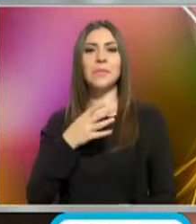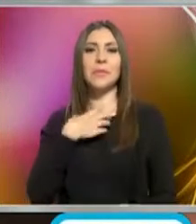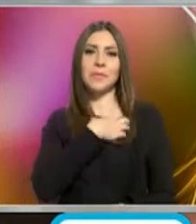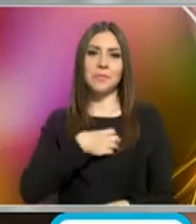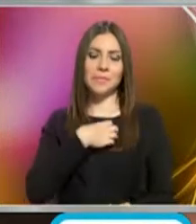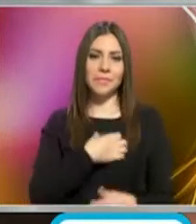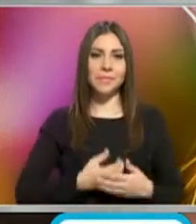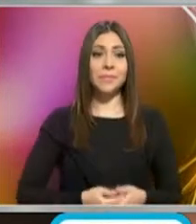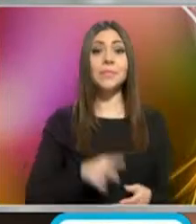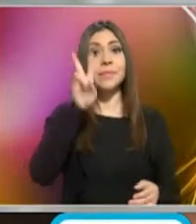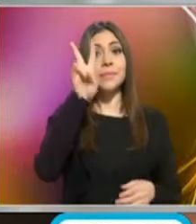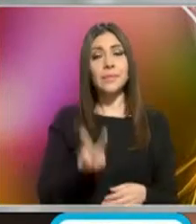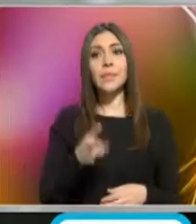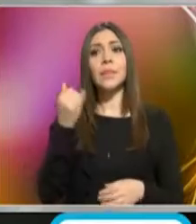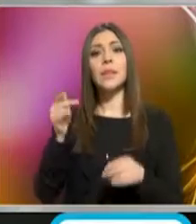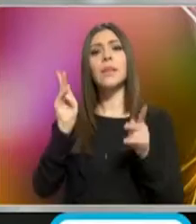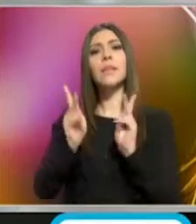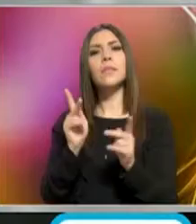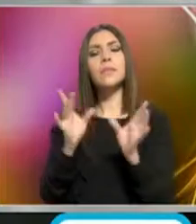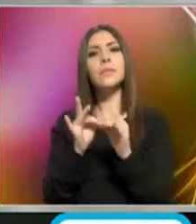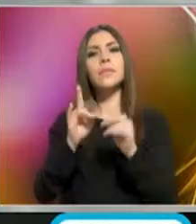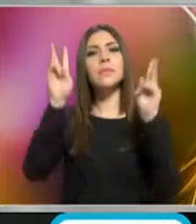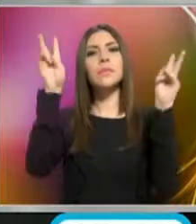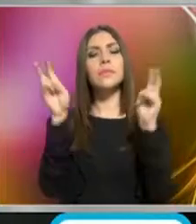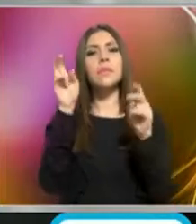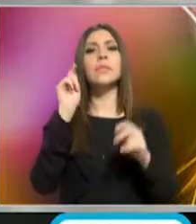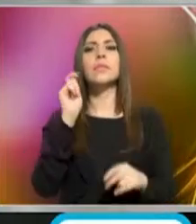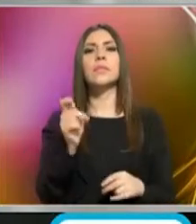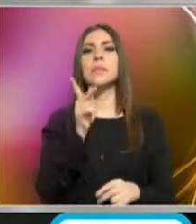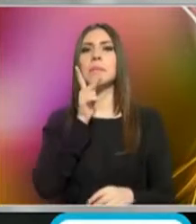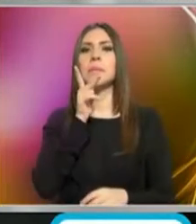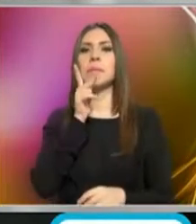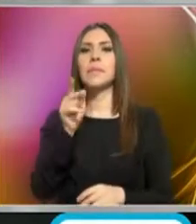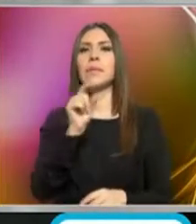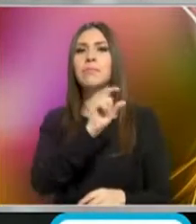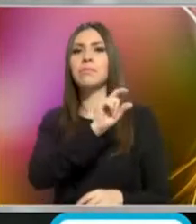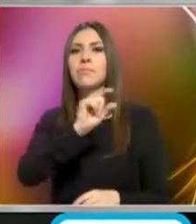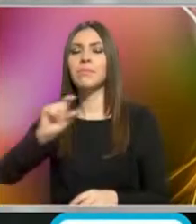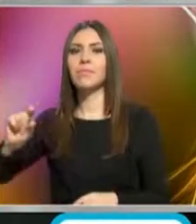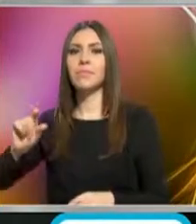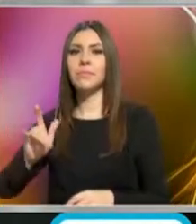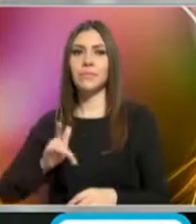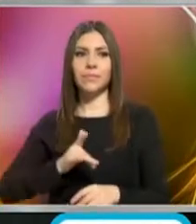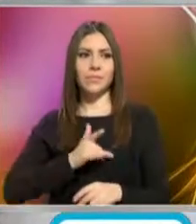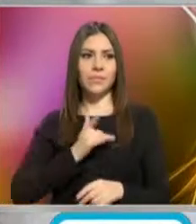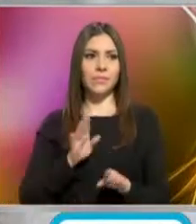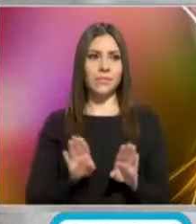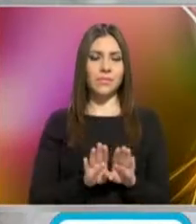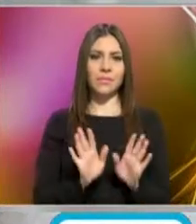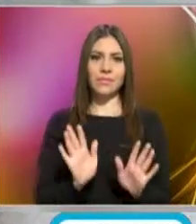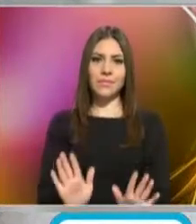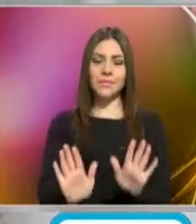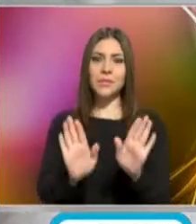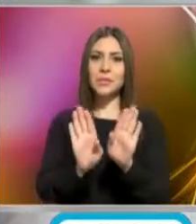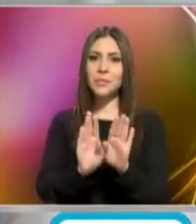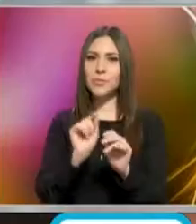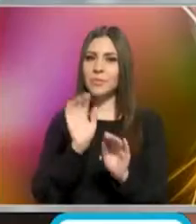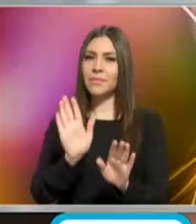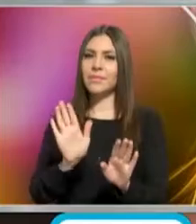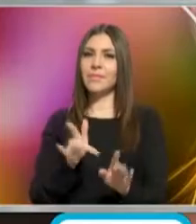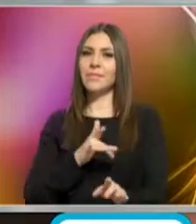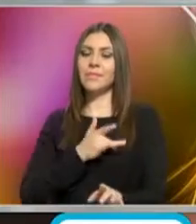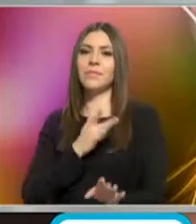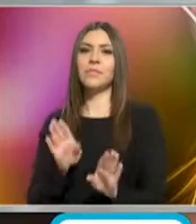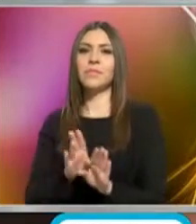que hasta para a veces pronunciar la palabra nos da un poquito de... Le ponemos el De freno. escalofrío. Sí, ¿no? De Sí.